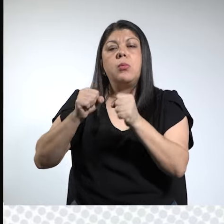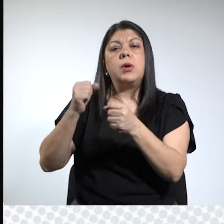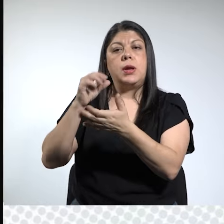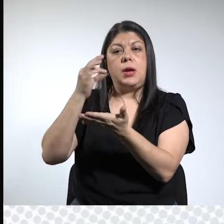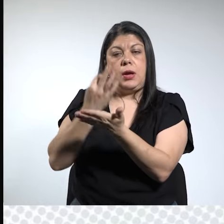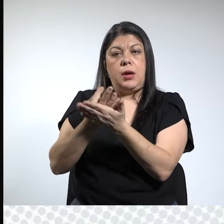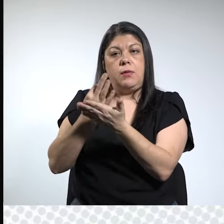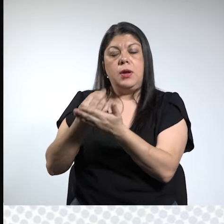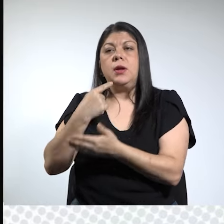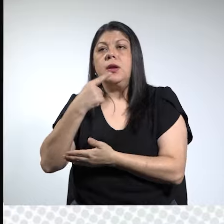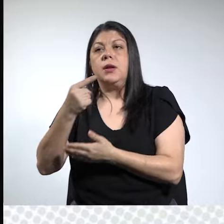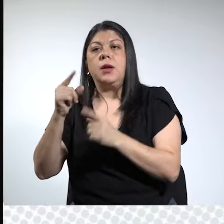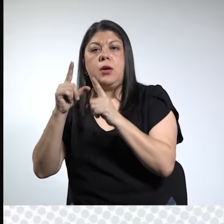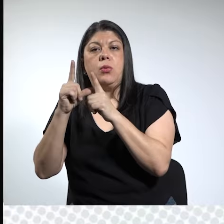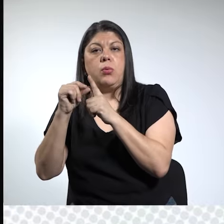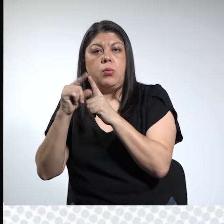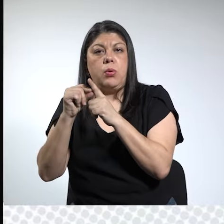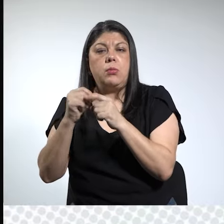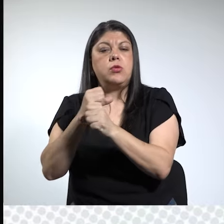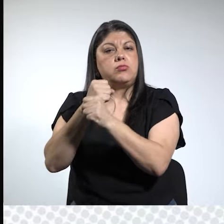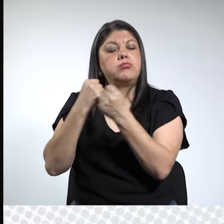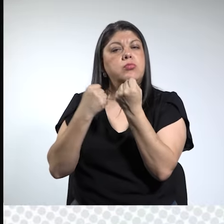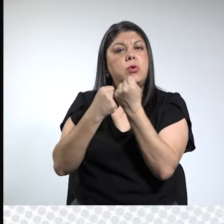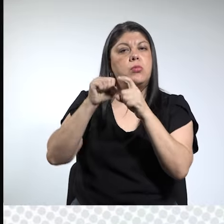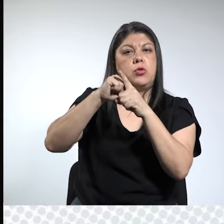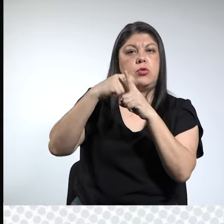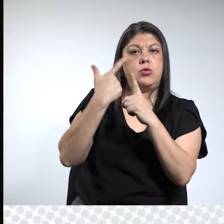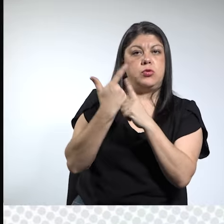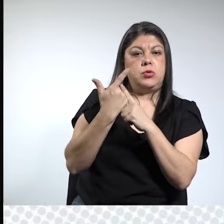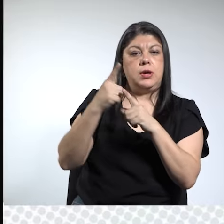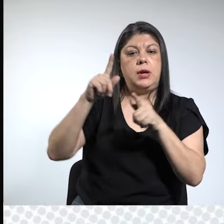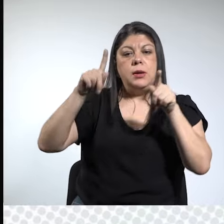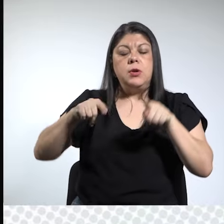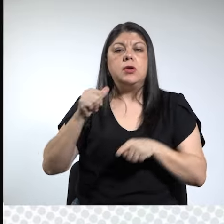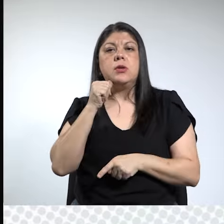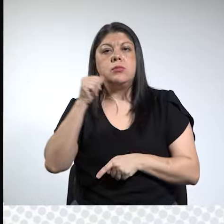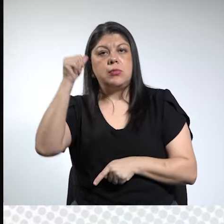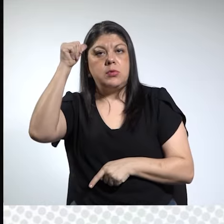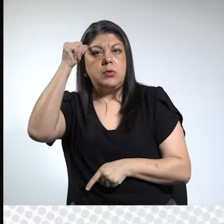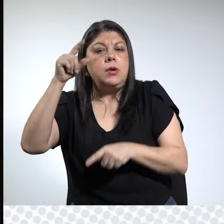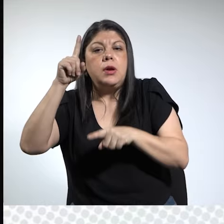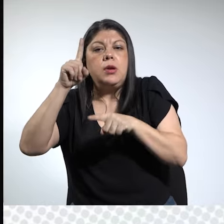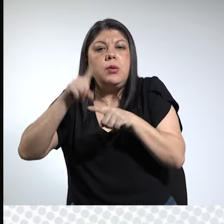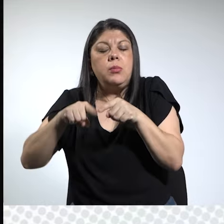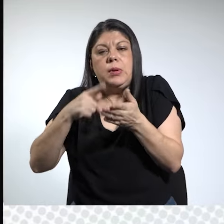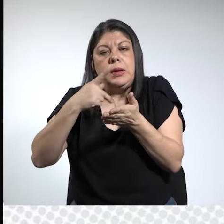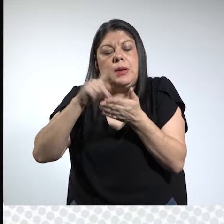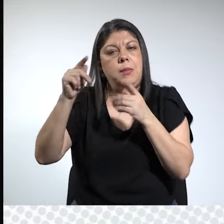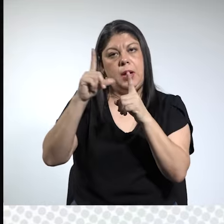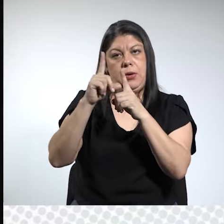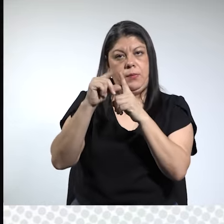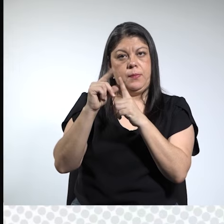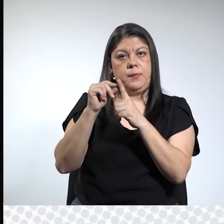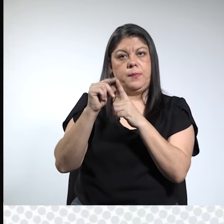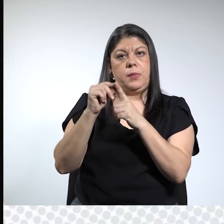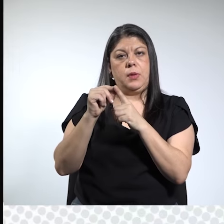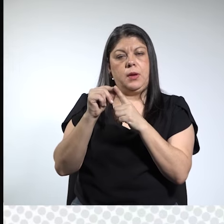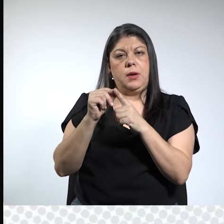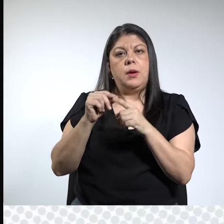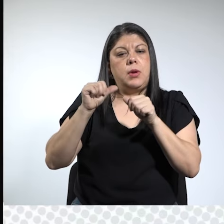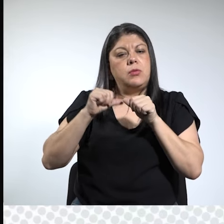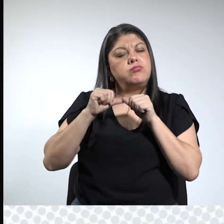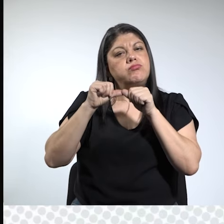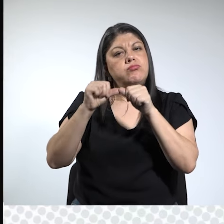financia esto que le acabo de decir, que es el apoyo social que se le da a las personas en su tercera edad que no pueden afrontar efectivamente